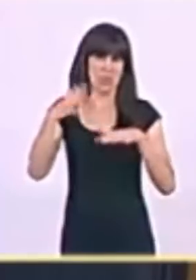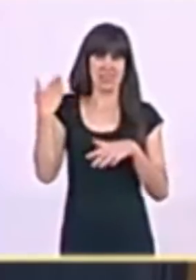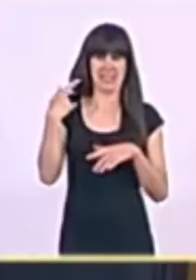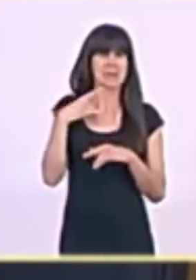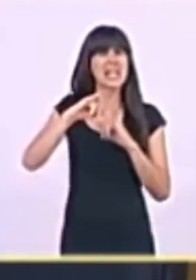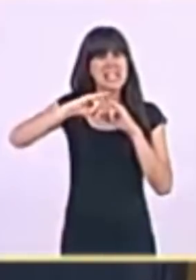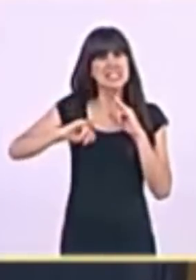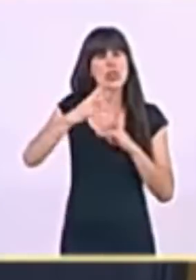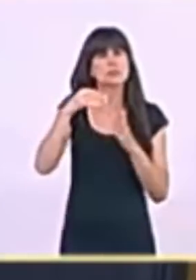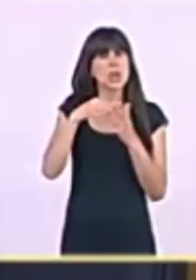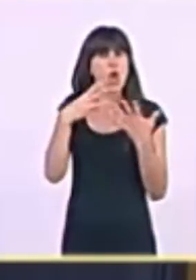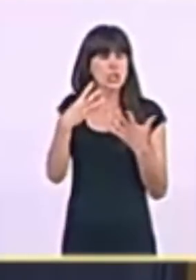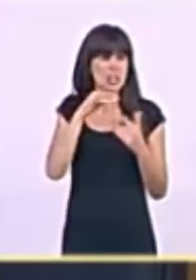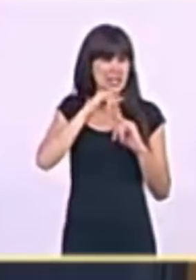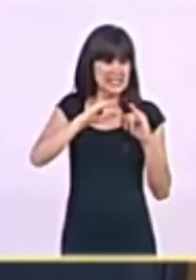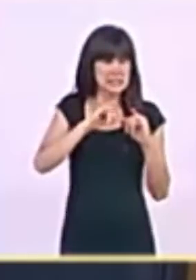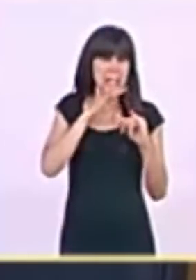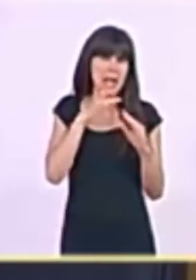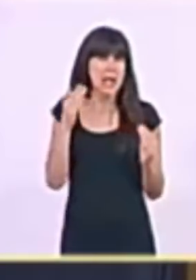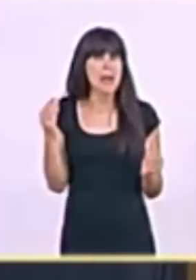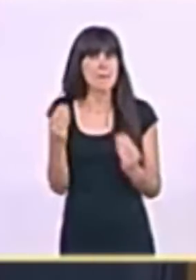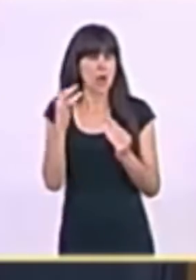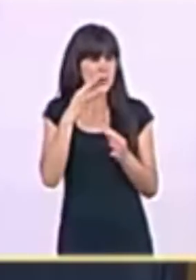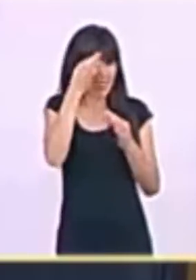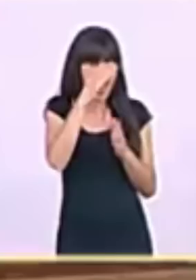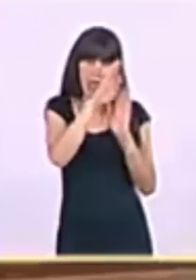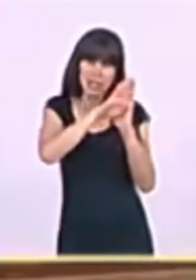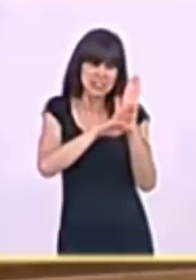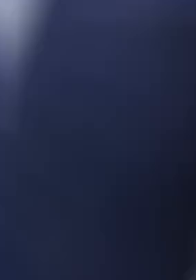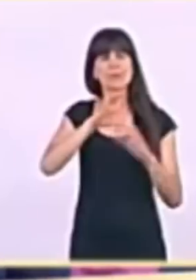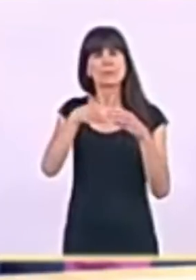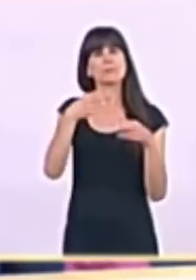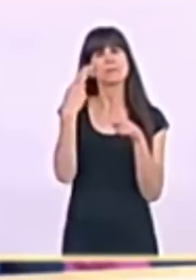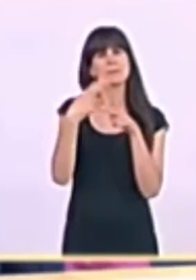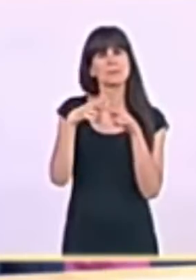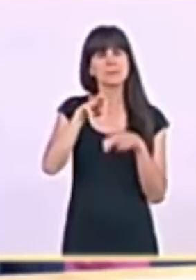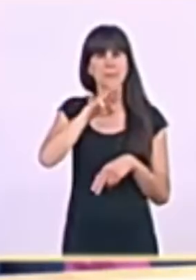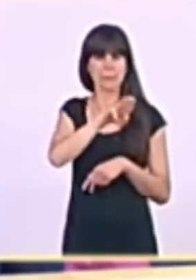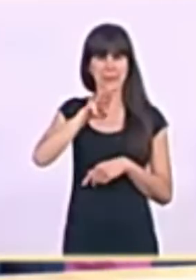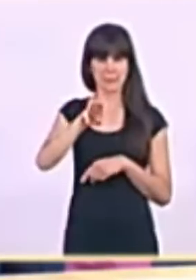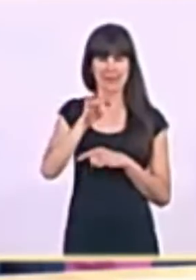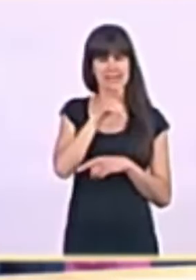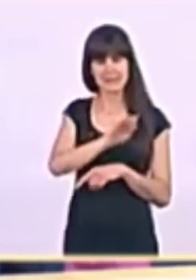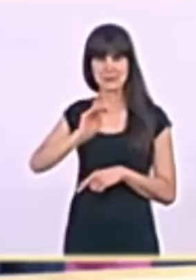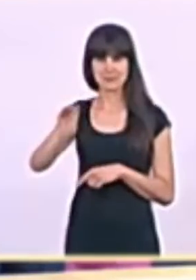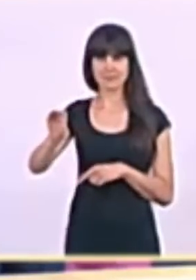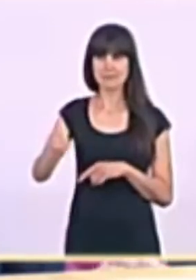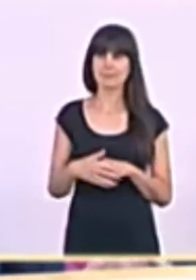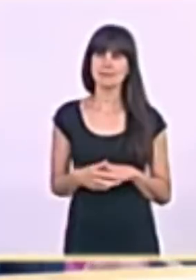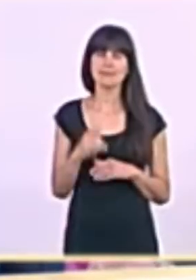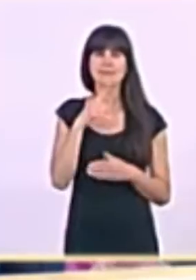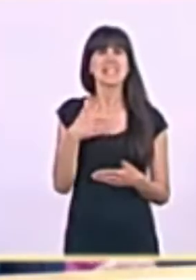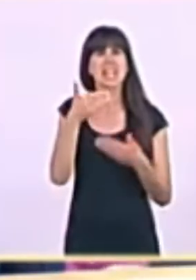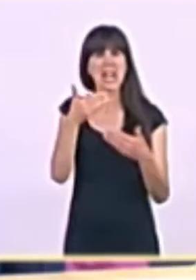¿Qué nueva historia, qué nuevo bulo, qué nueva mentira va a inventar el Partido Popular? Señora Calviño, ¿cree que los españoles están